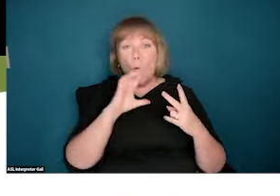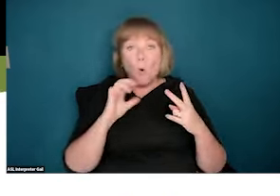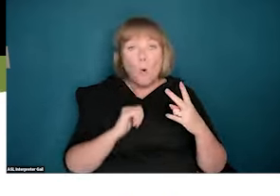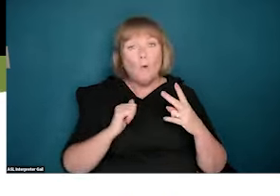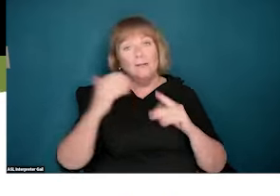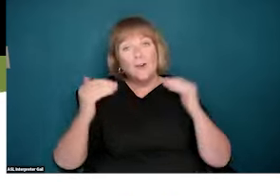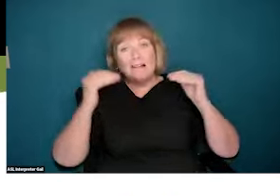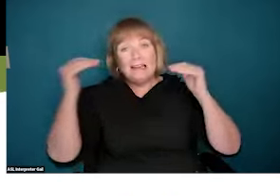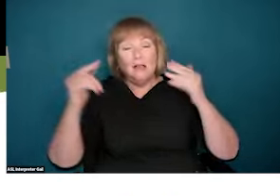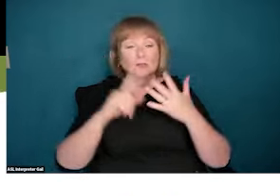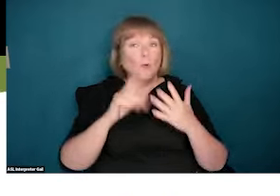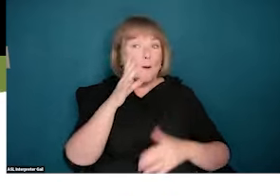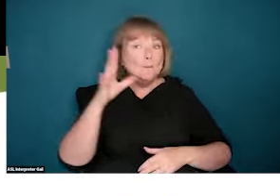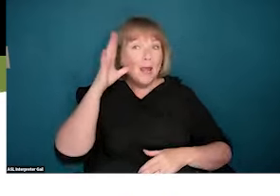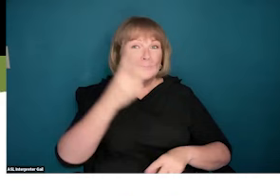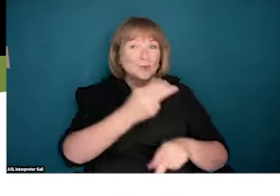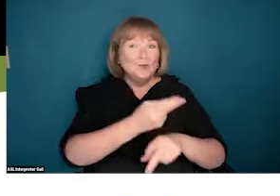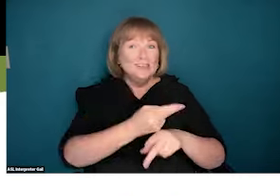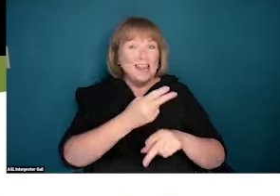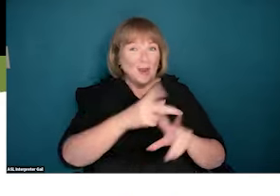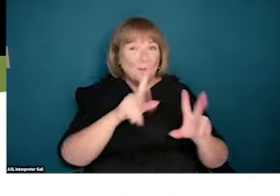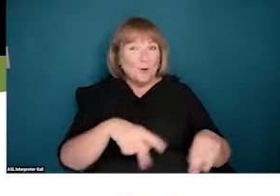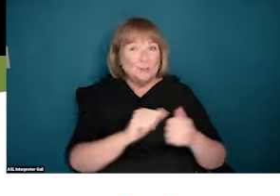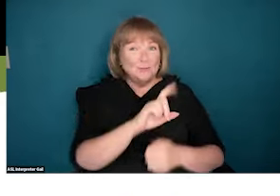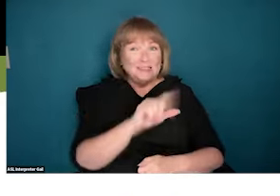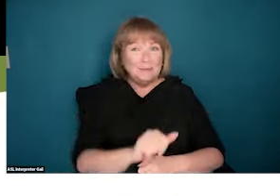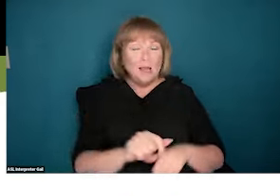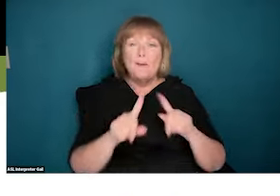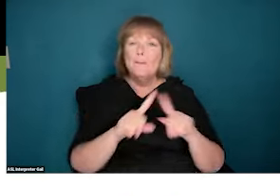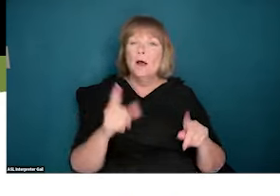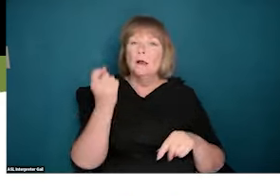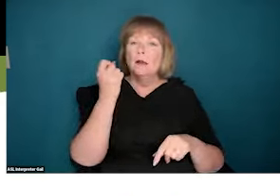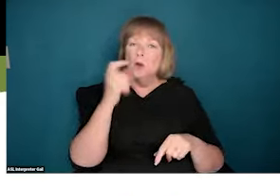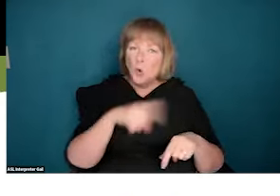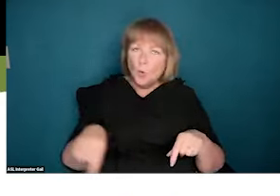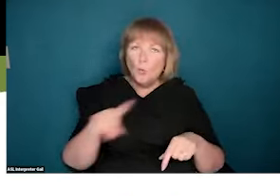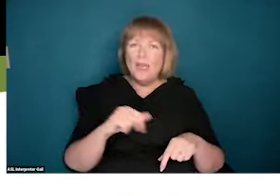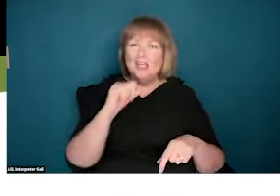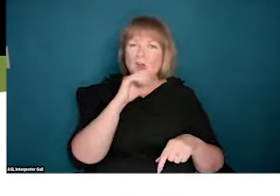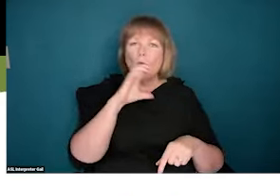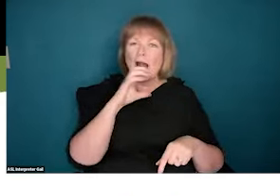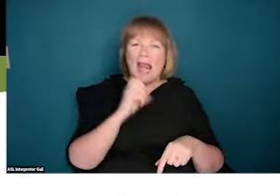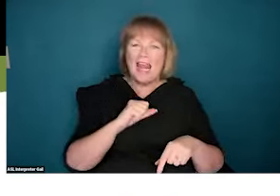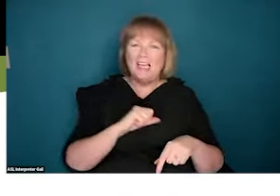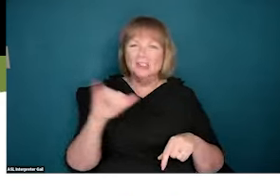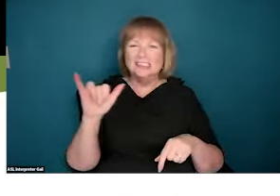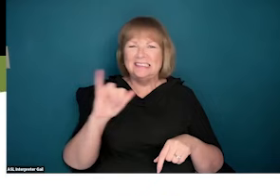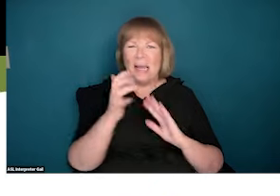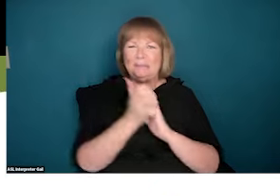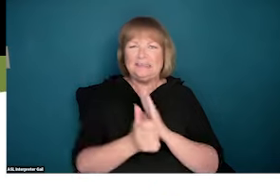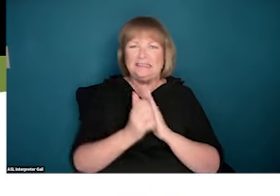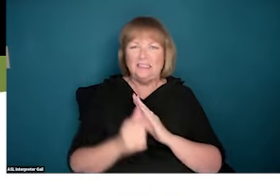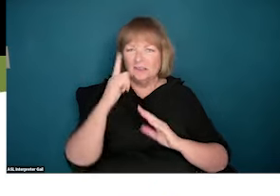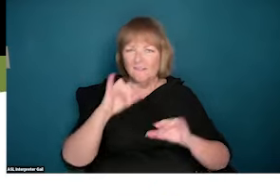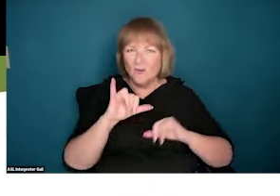expectativa de vida ha sido mucho más prolongada, inclusive personas con discapacidades, y los padres están